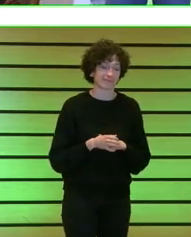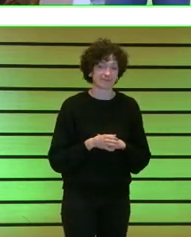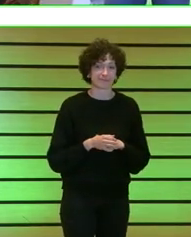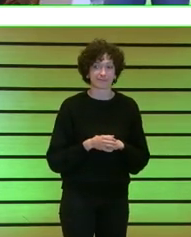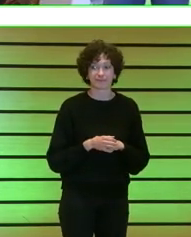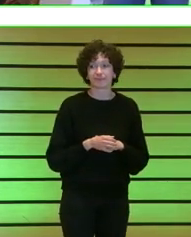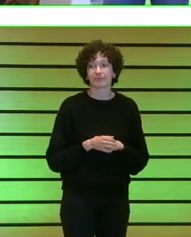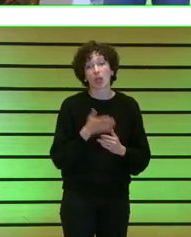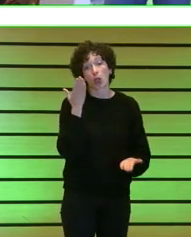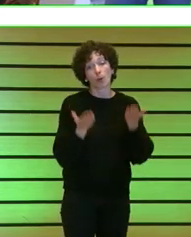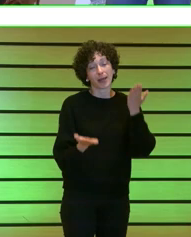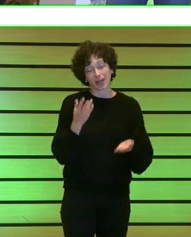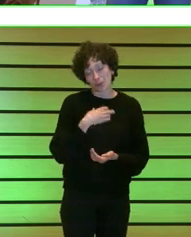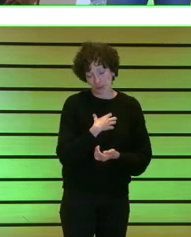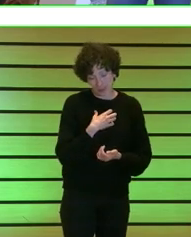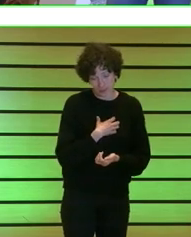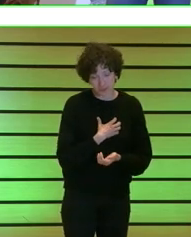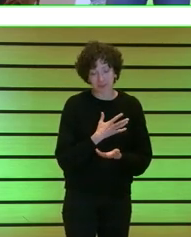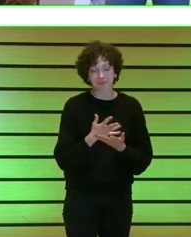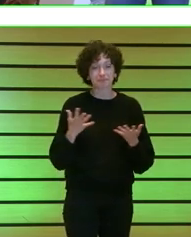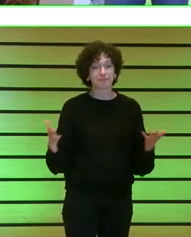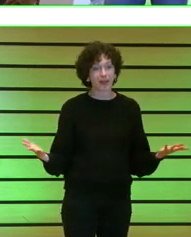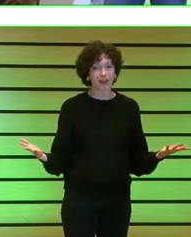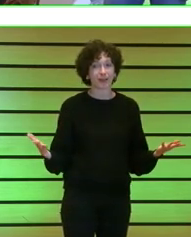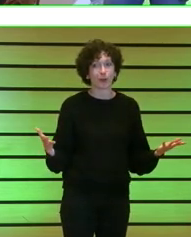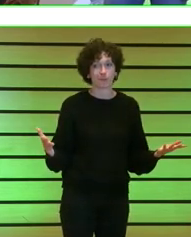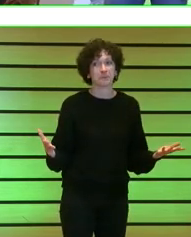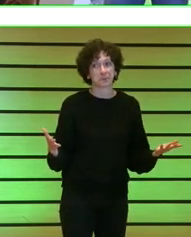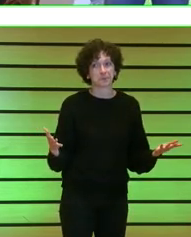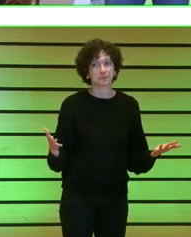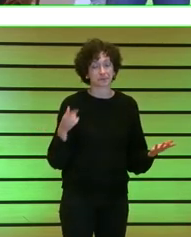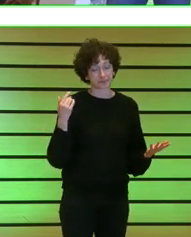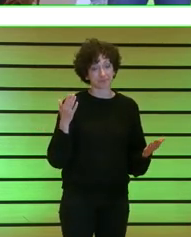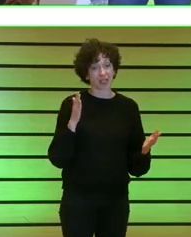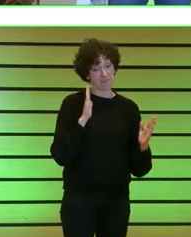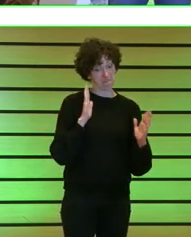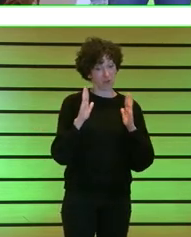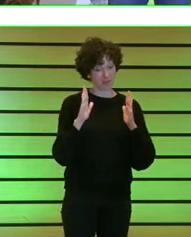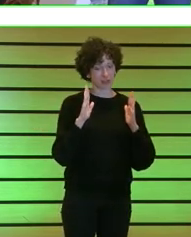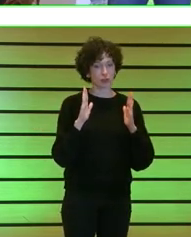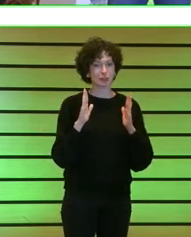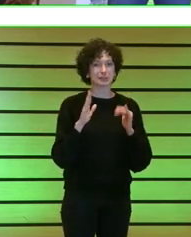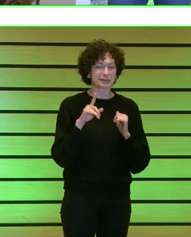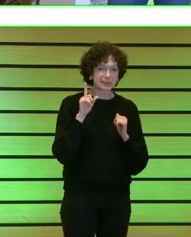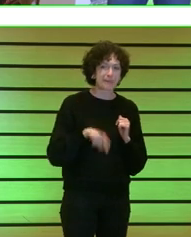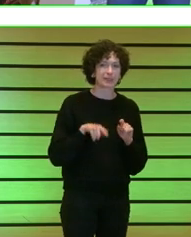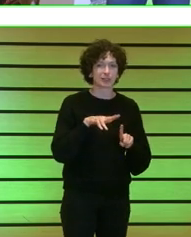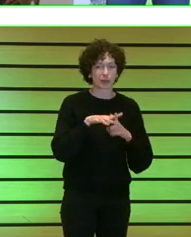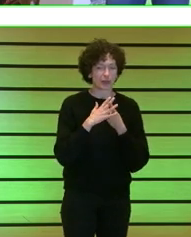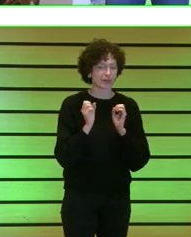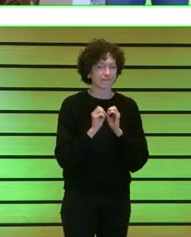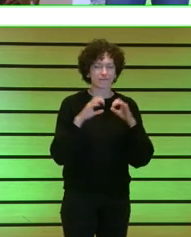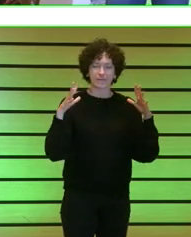no nos podemos comparar pero os puedo asegurar que en esos momentos también se producen situaciones